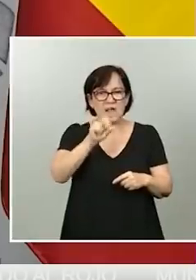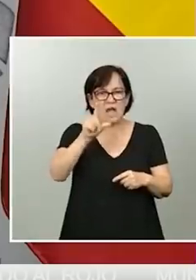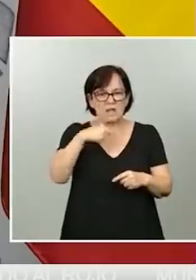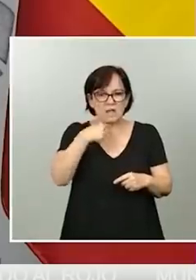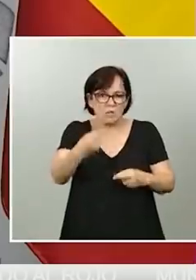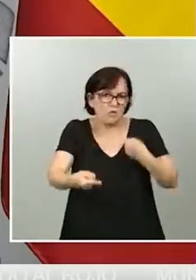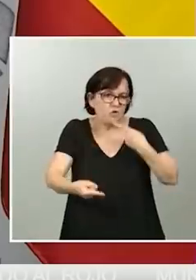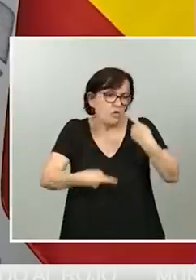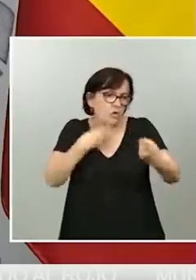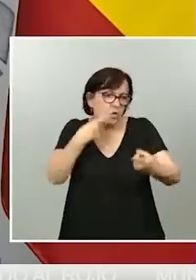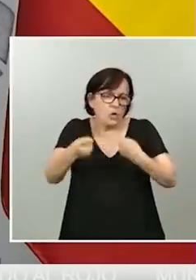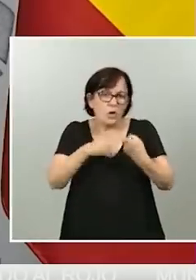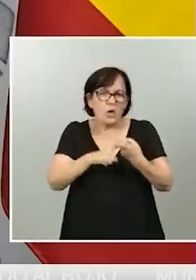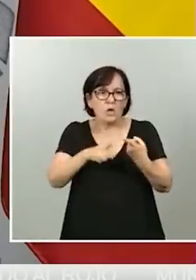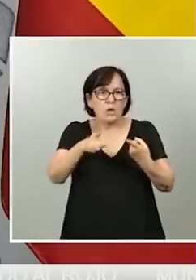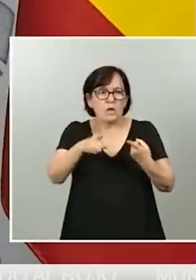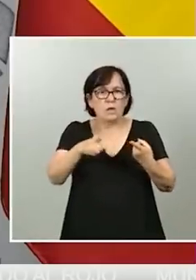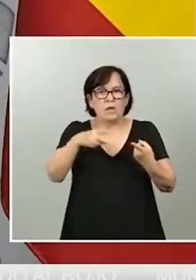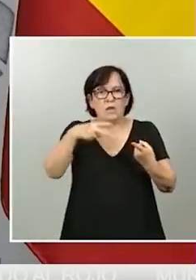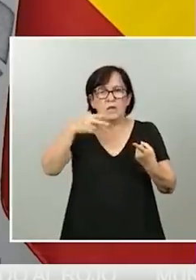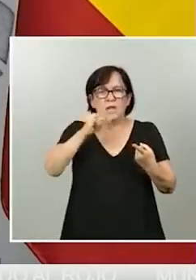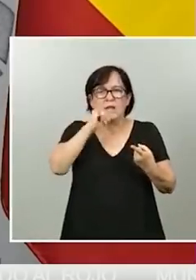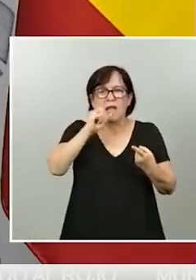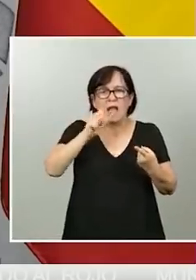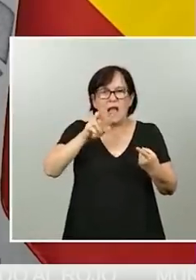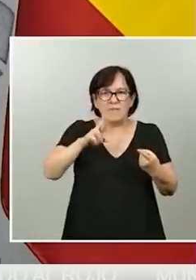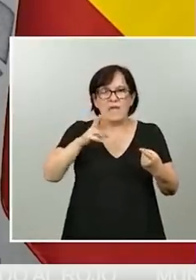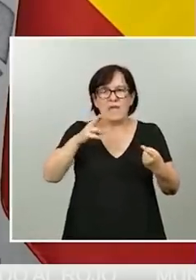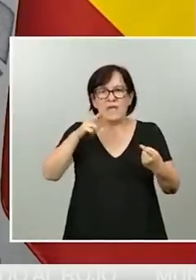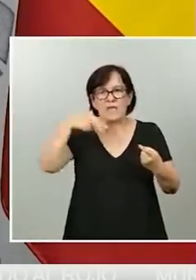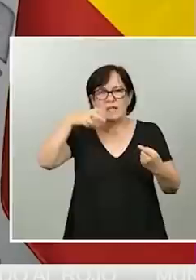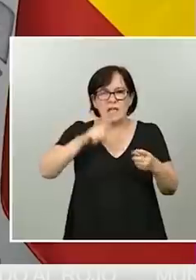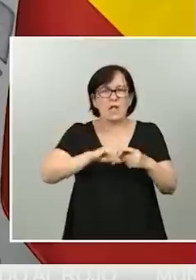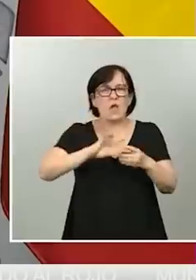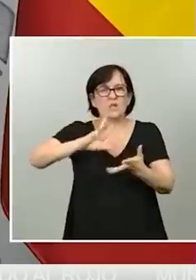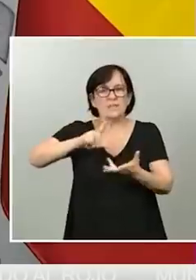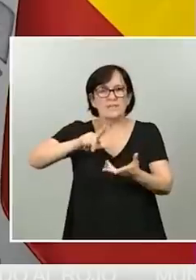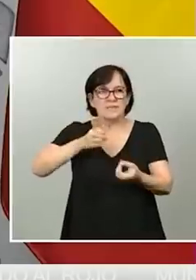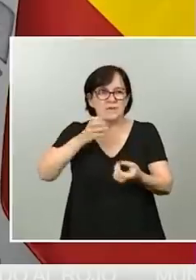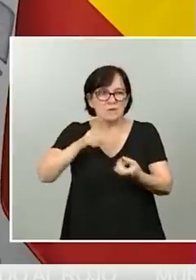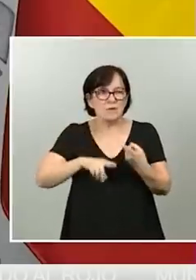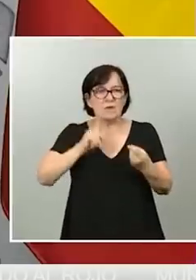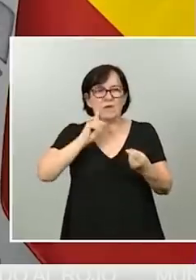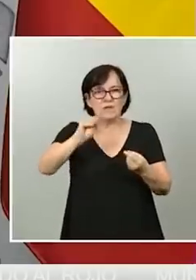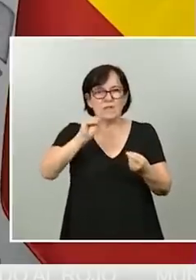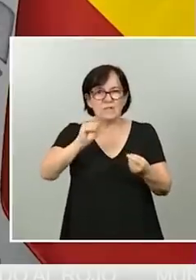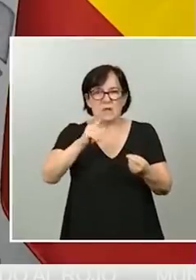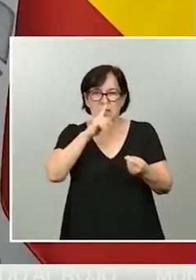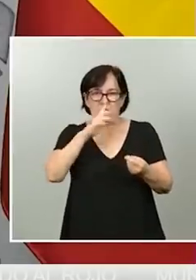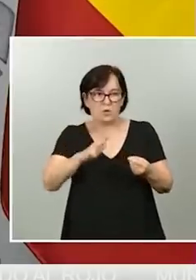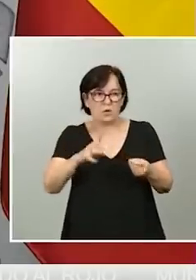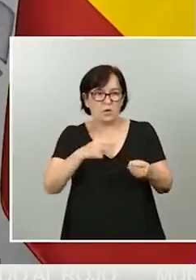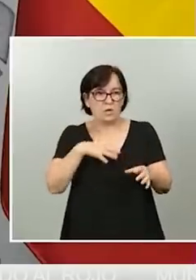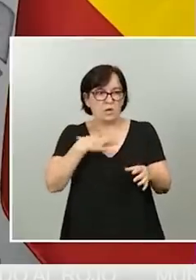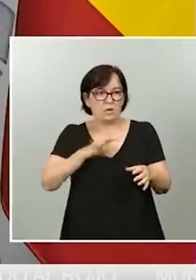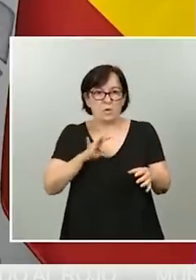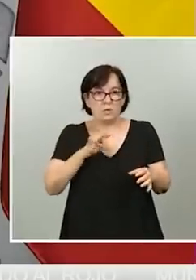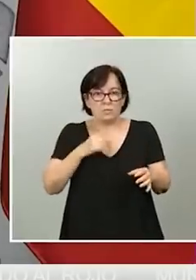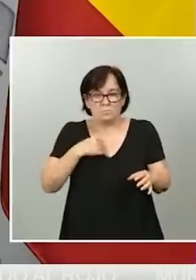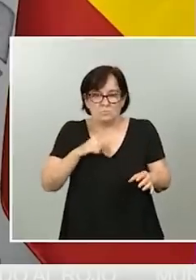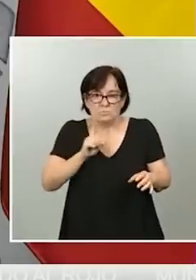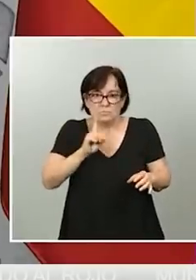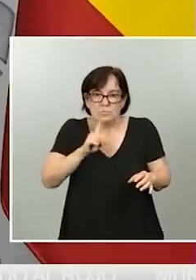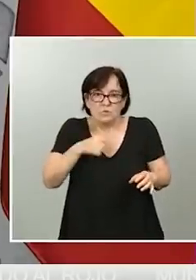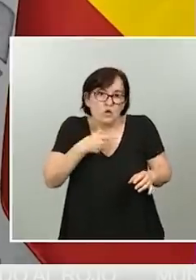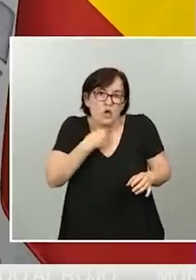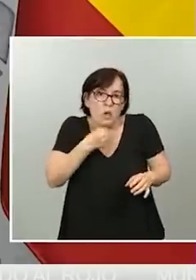o un periodista que forma parte de las cloacas? ¿El señor Monedero? Es que ese es el problema.